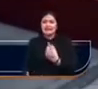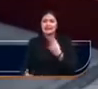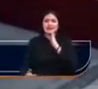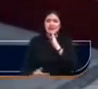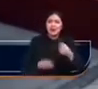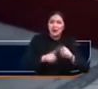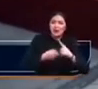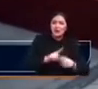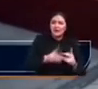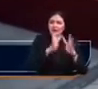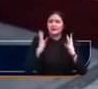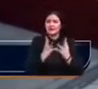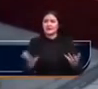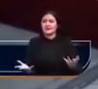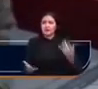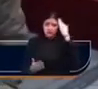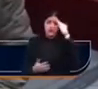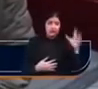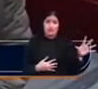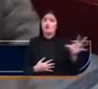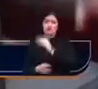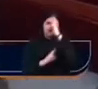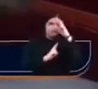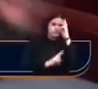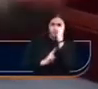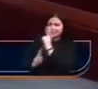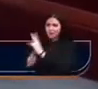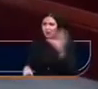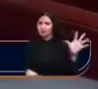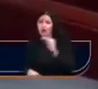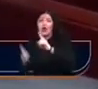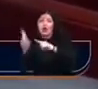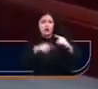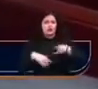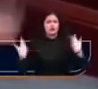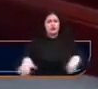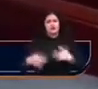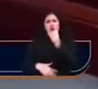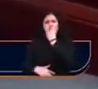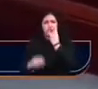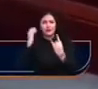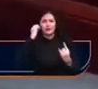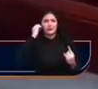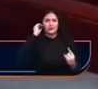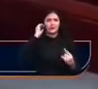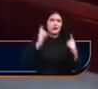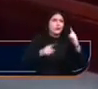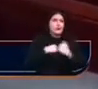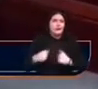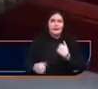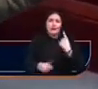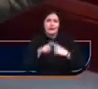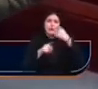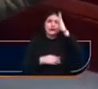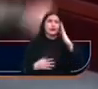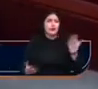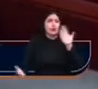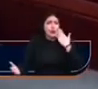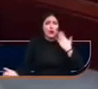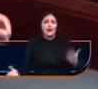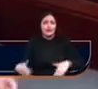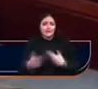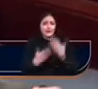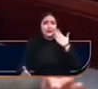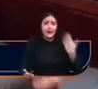queridos compañeros. Usted sabe que yo los respeto a todos y a algunos los admiro mucho, pero por Dios, ¿hasta cuándo vamos a